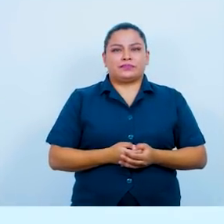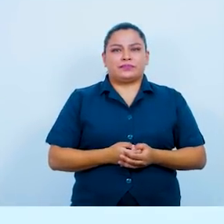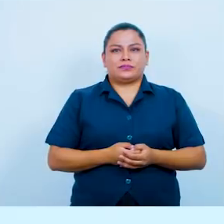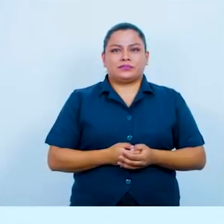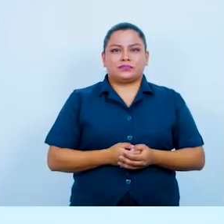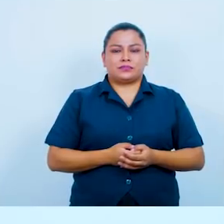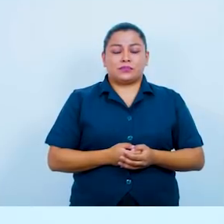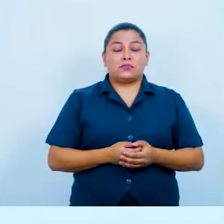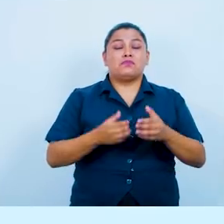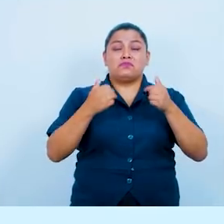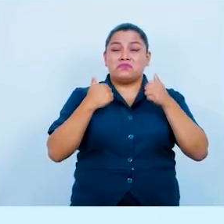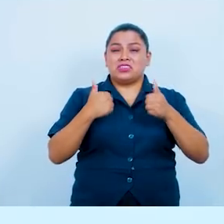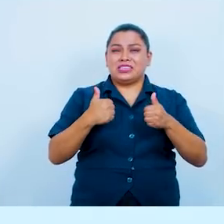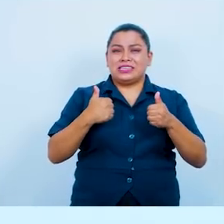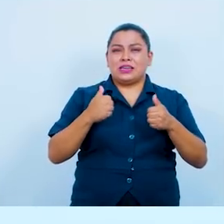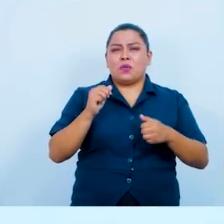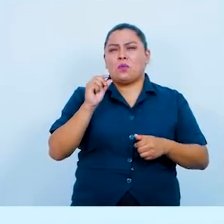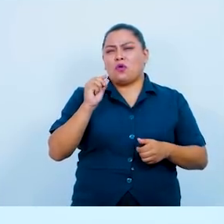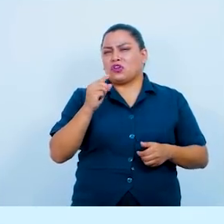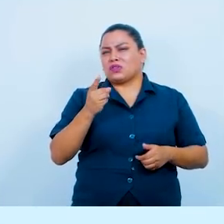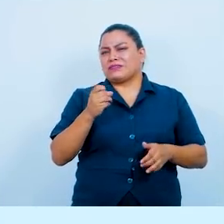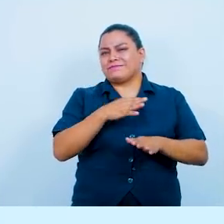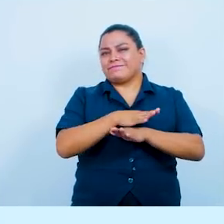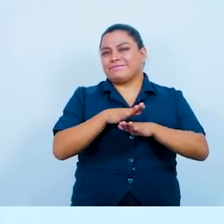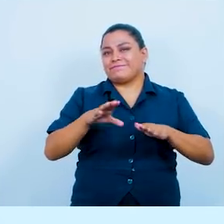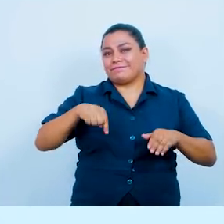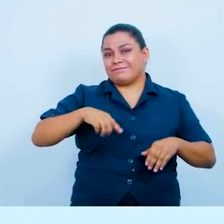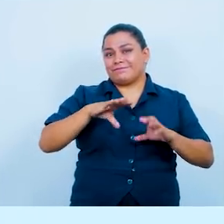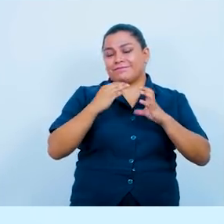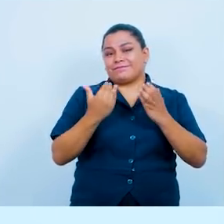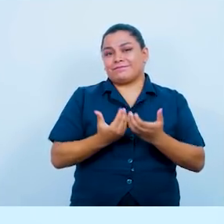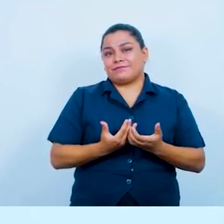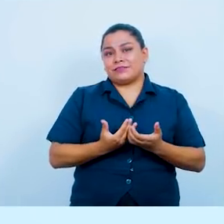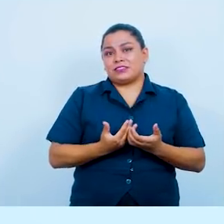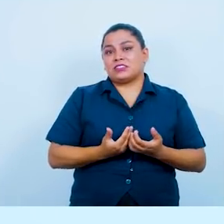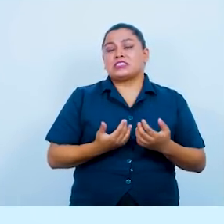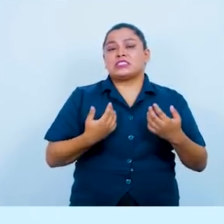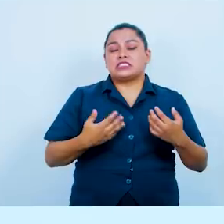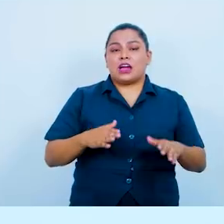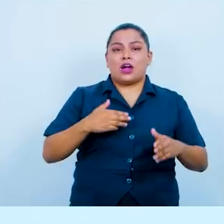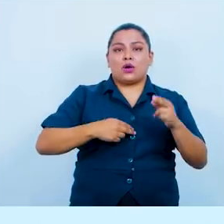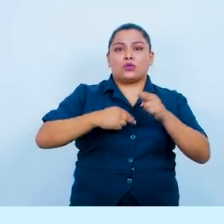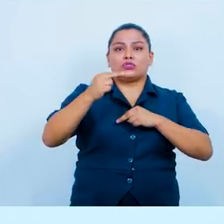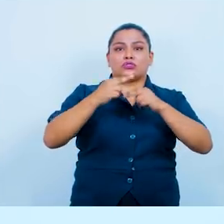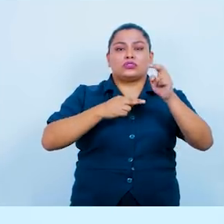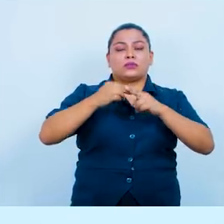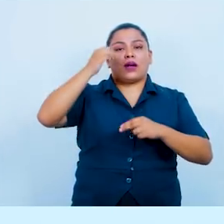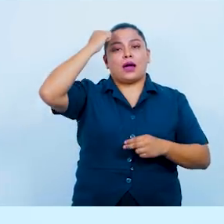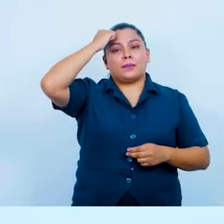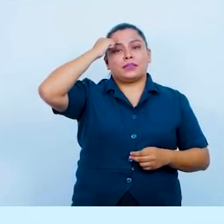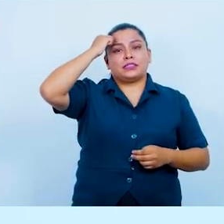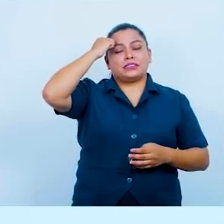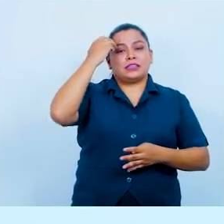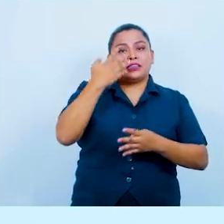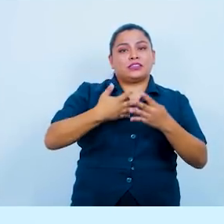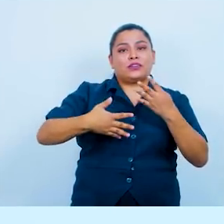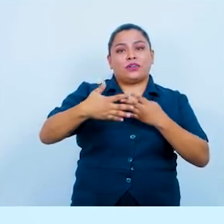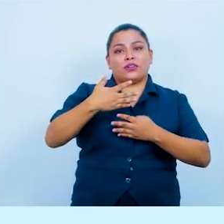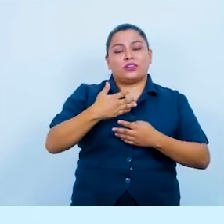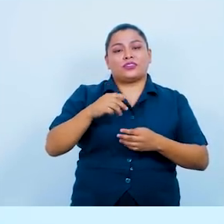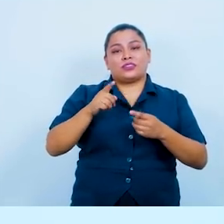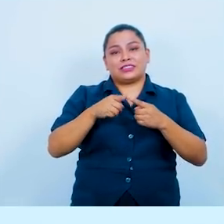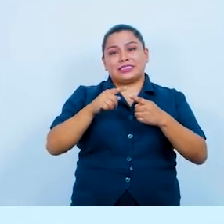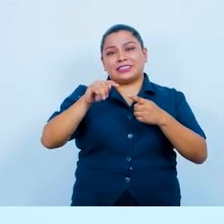Dobby. Estamos a punto de finalizar este webinario, donde hemos construido nuestros aprendizajes en torno a las TIC y a las